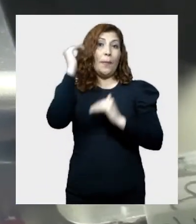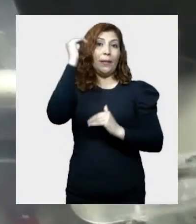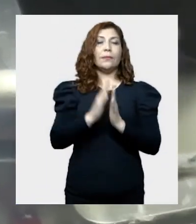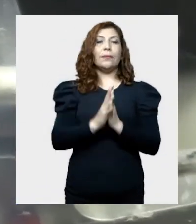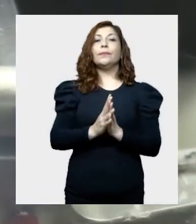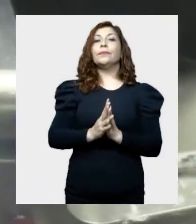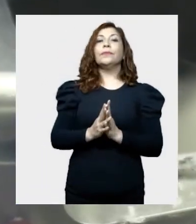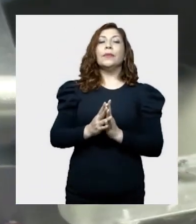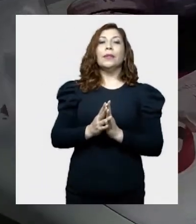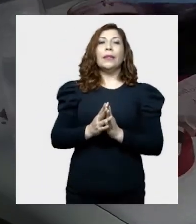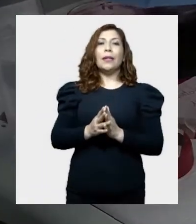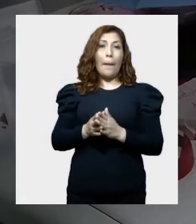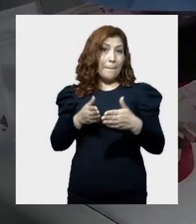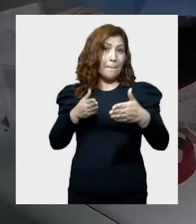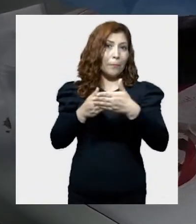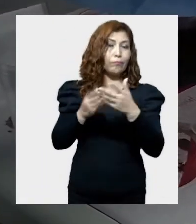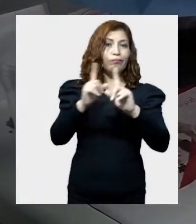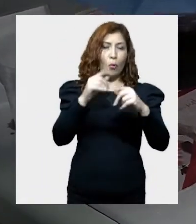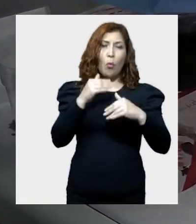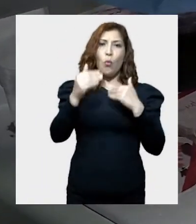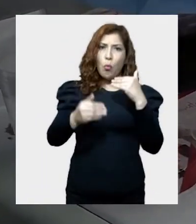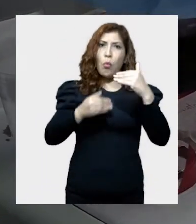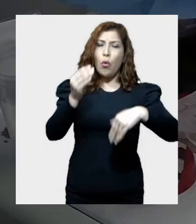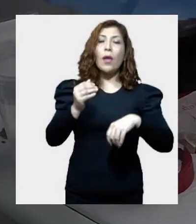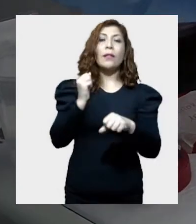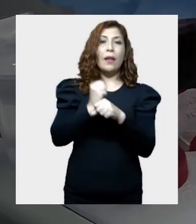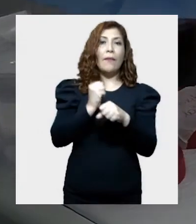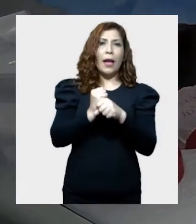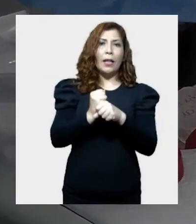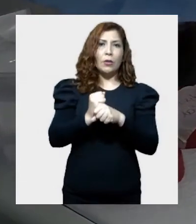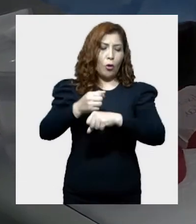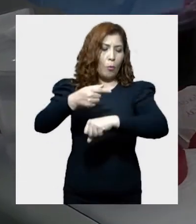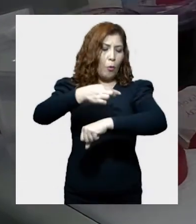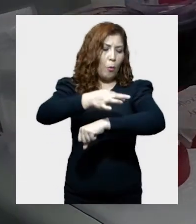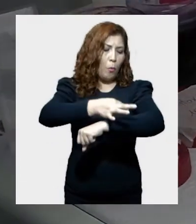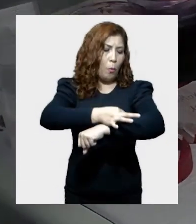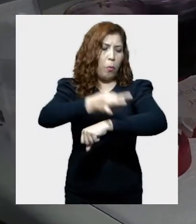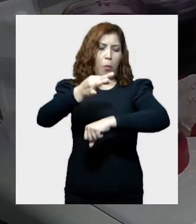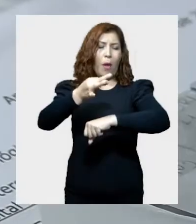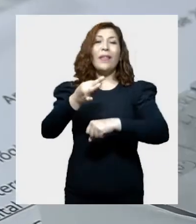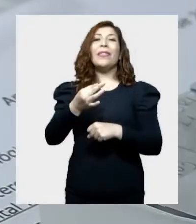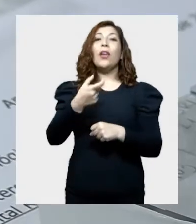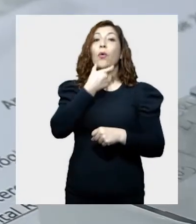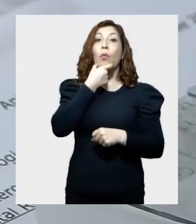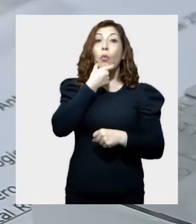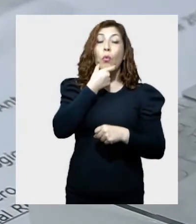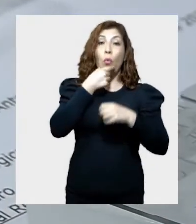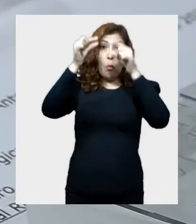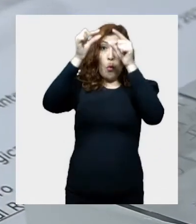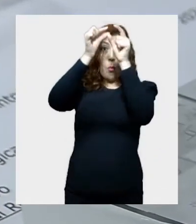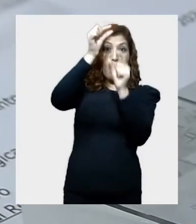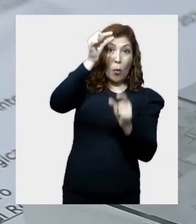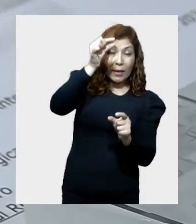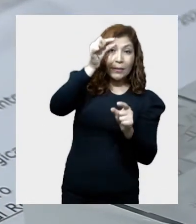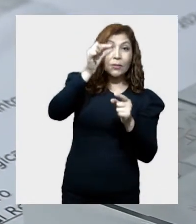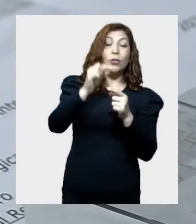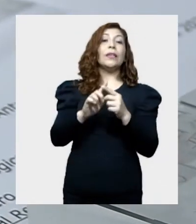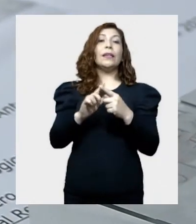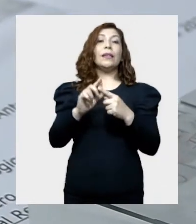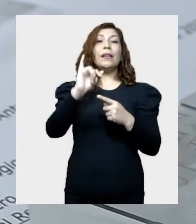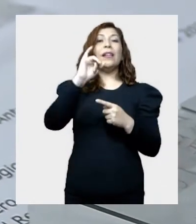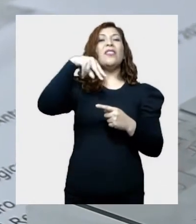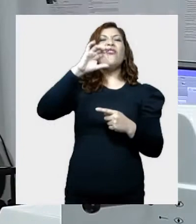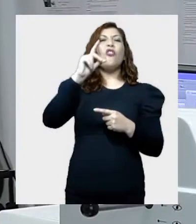manera ininterrumpida, la unidad siguió trabajando con biopsias de médula ósea y linfomas, las cuales durante el 2019